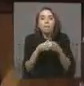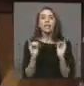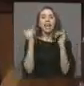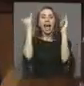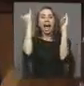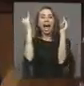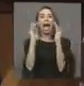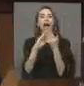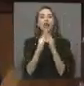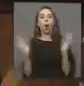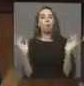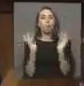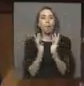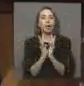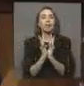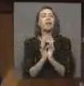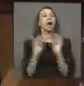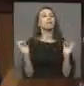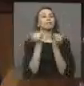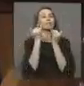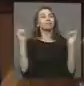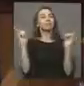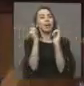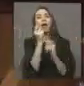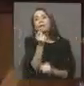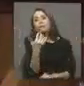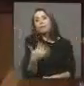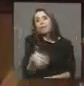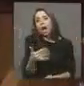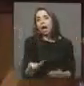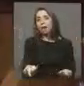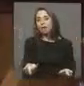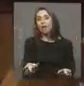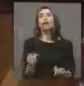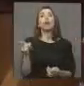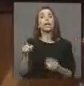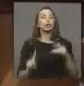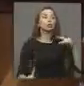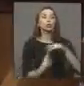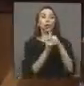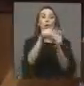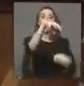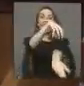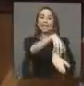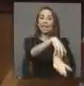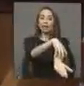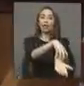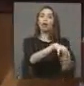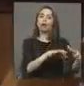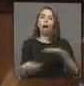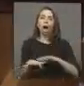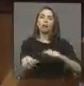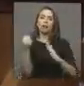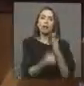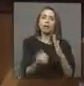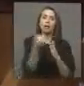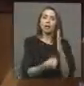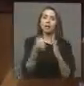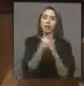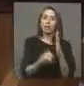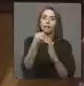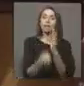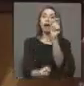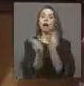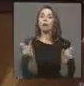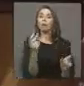comunidad este evento, reconociendo además el valor que tuvo de su gestación la actividad incesante declarada de parte